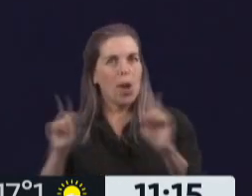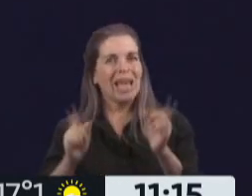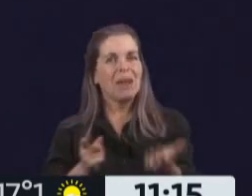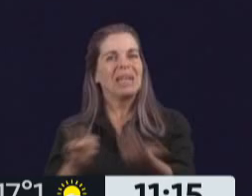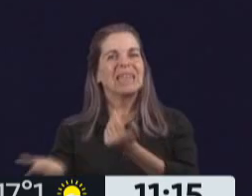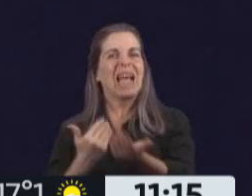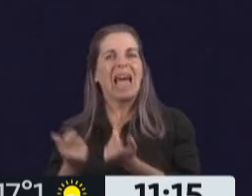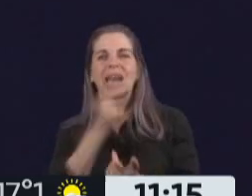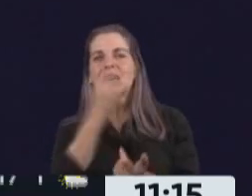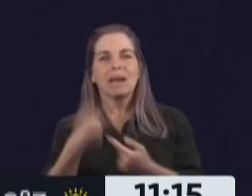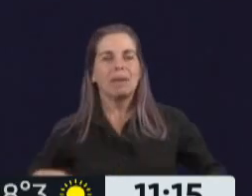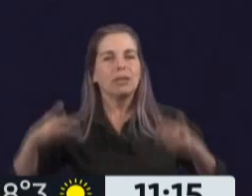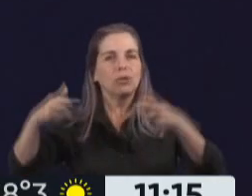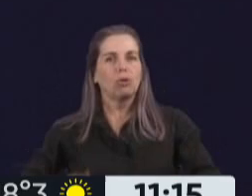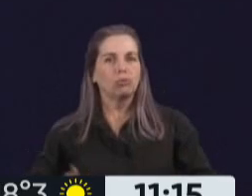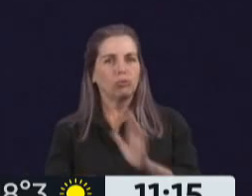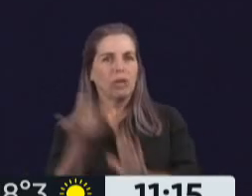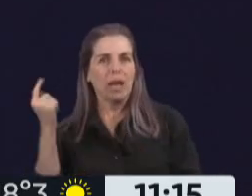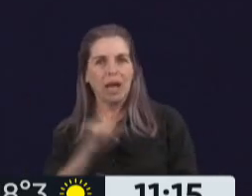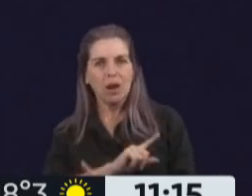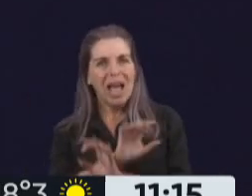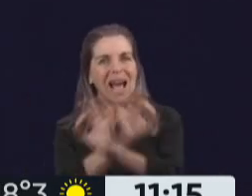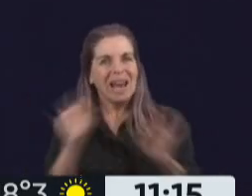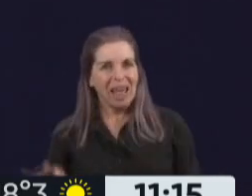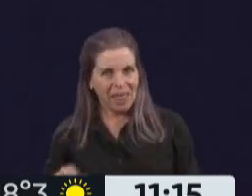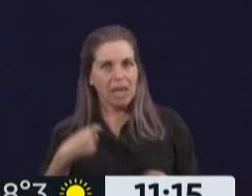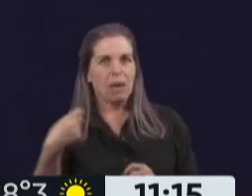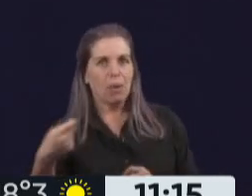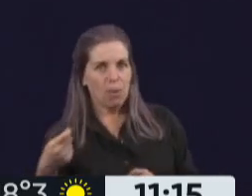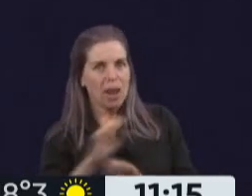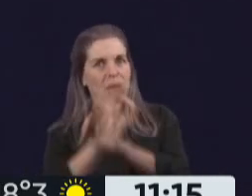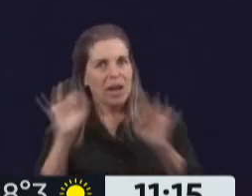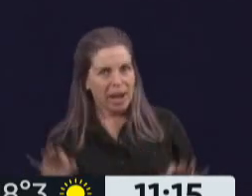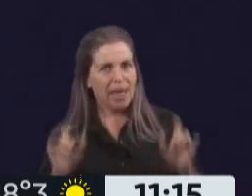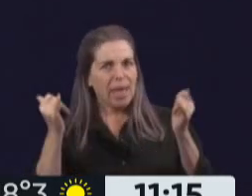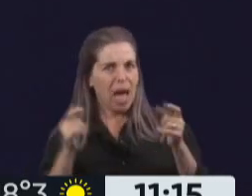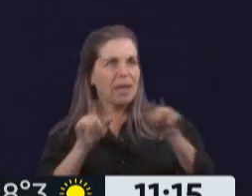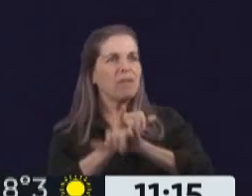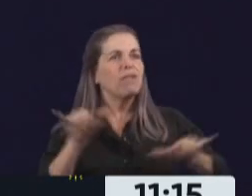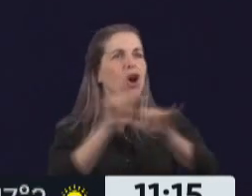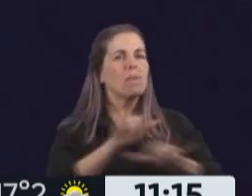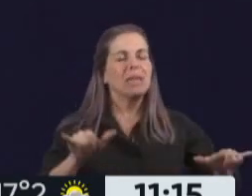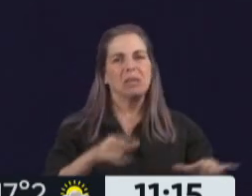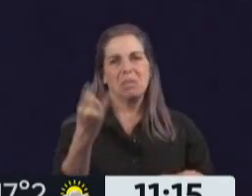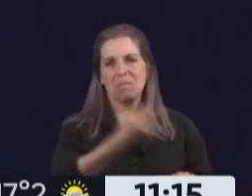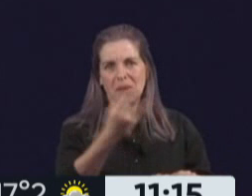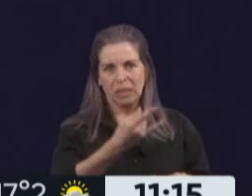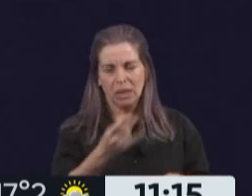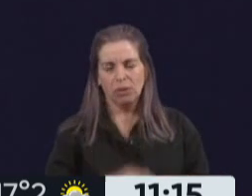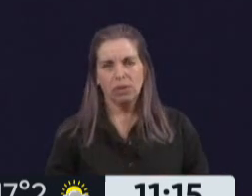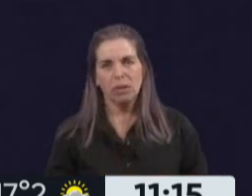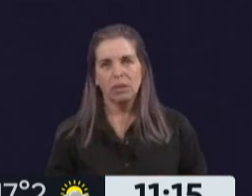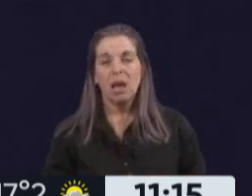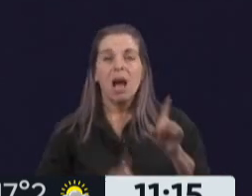a ningún afiliado, digo por algunas notas que han salido bastante maliciosas.